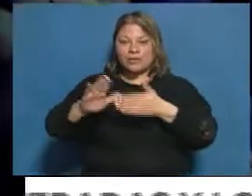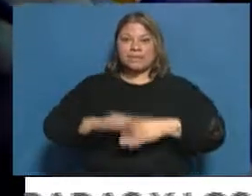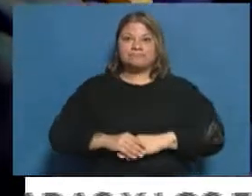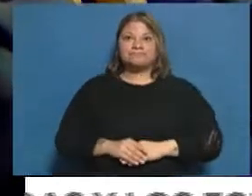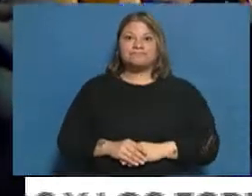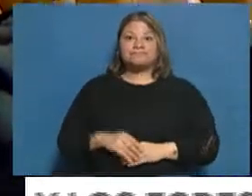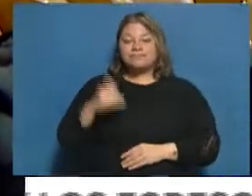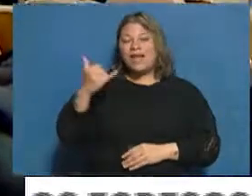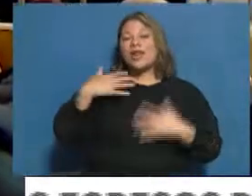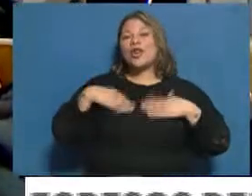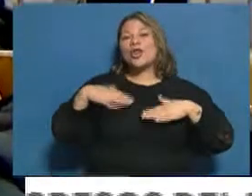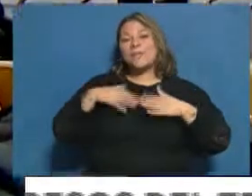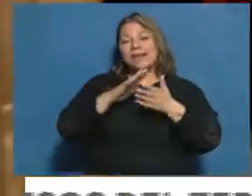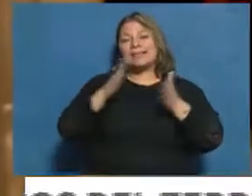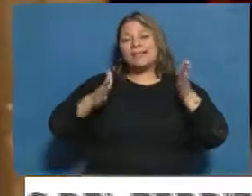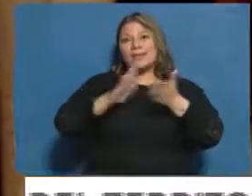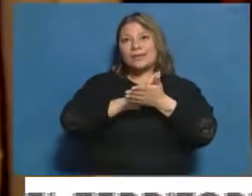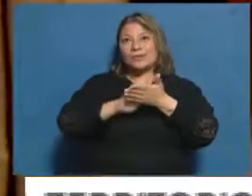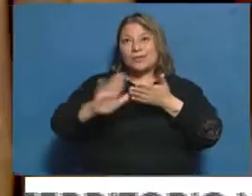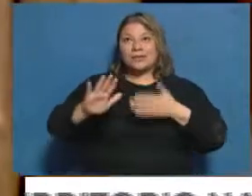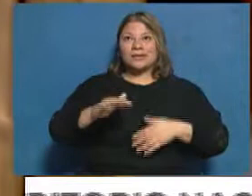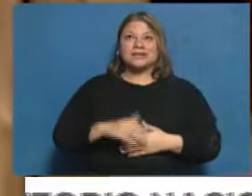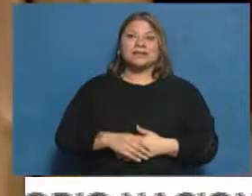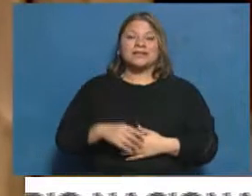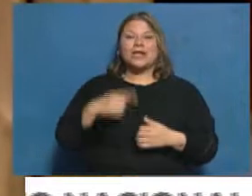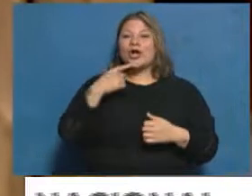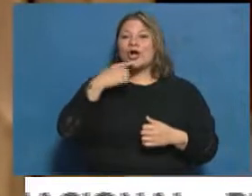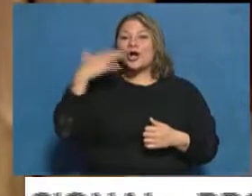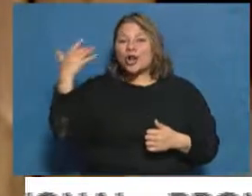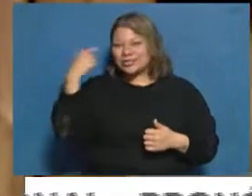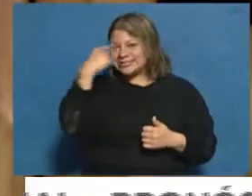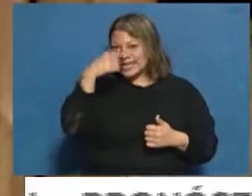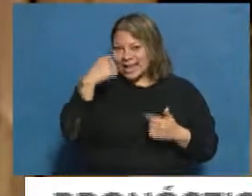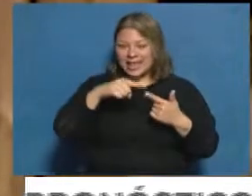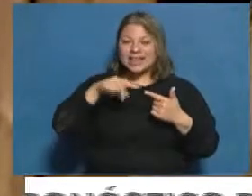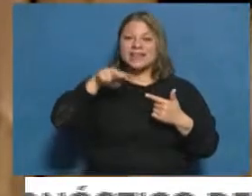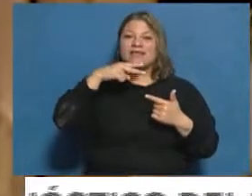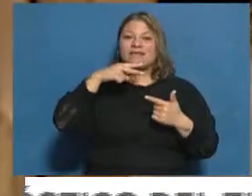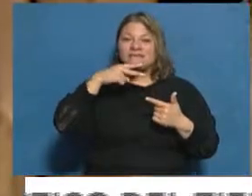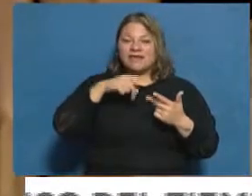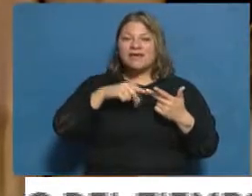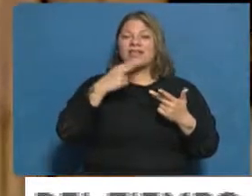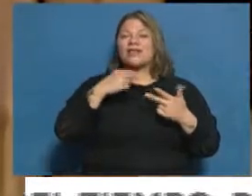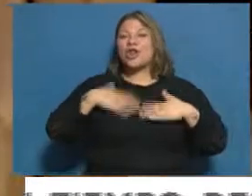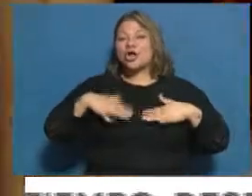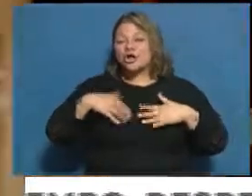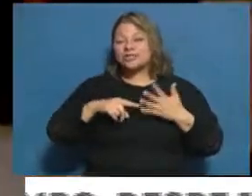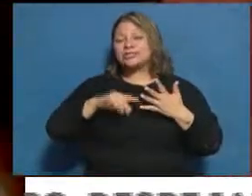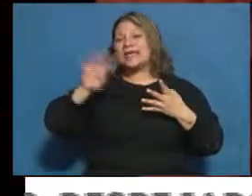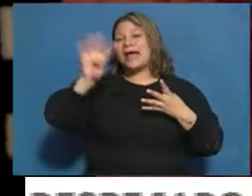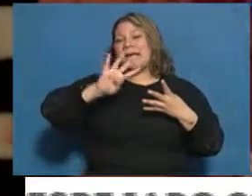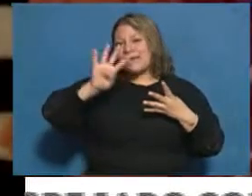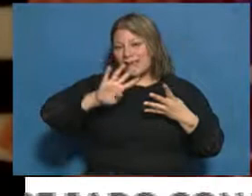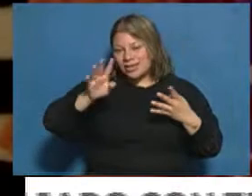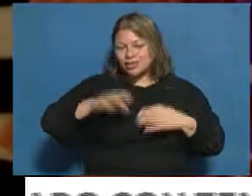nueva temporada, bueno, vienen muchos los celeste, verde, rosa, amarillo, como vemos